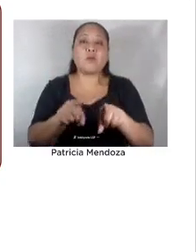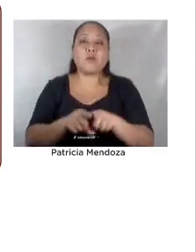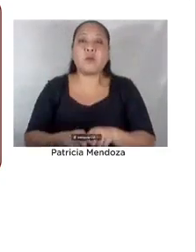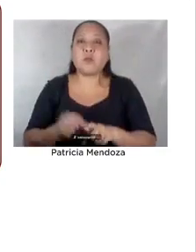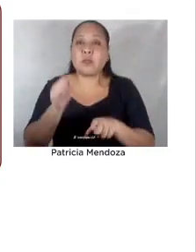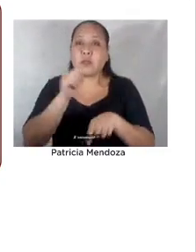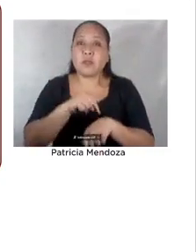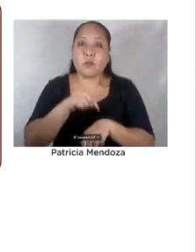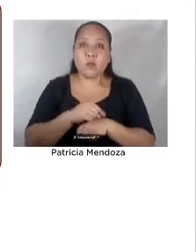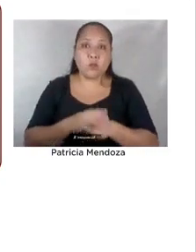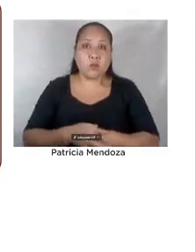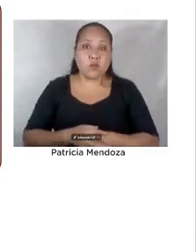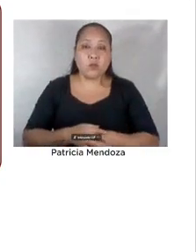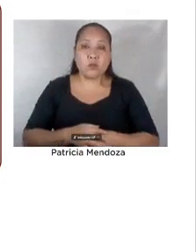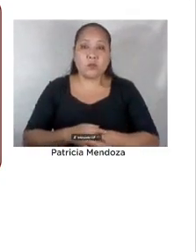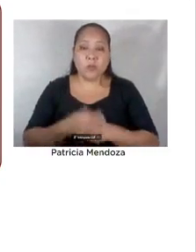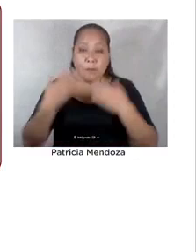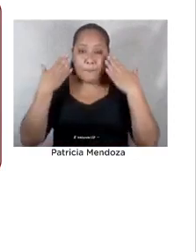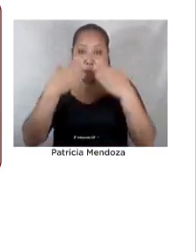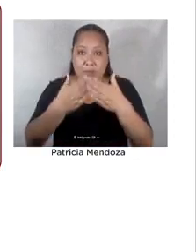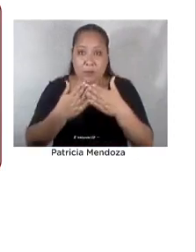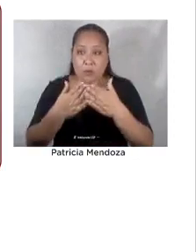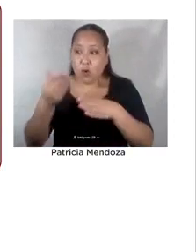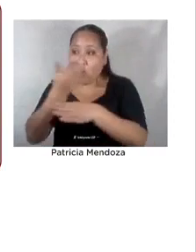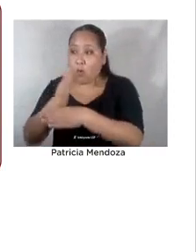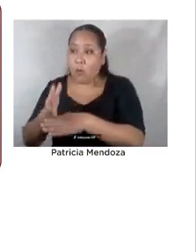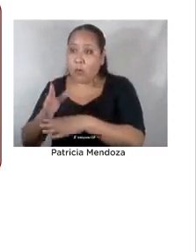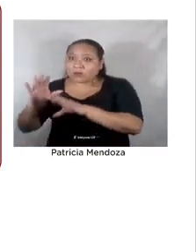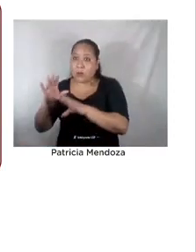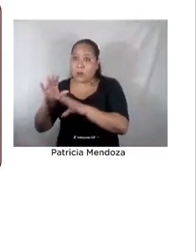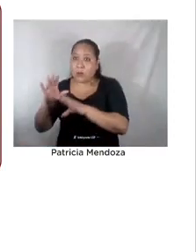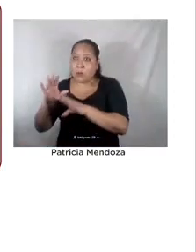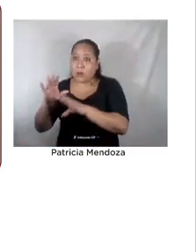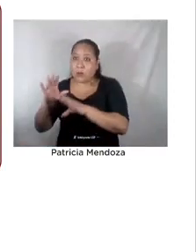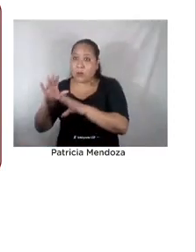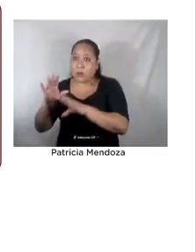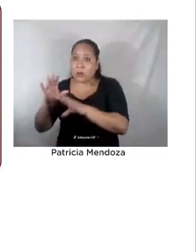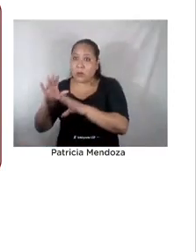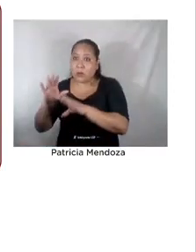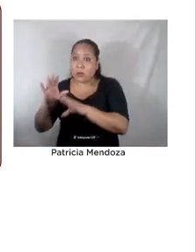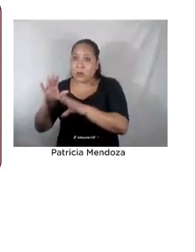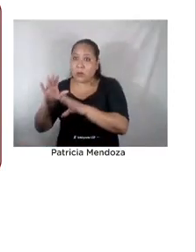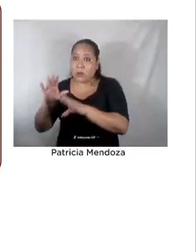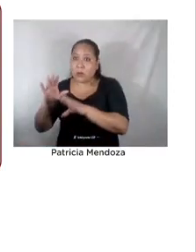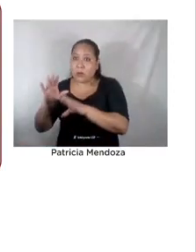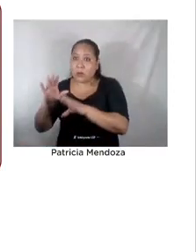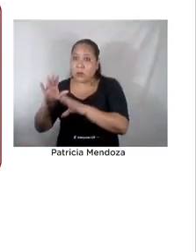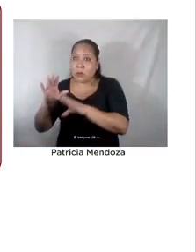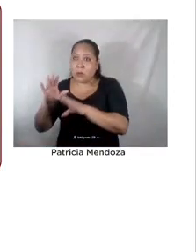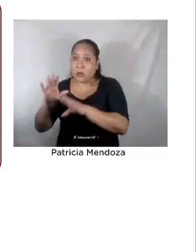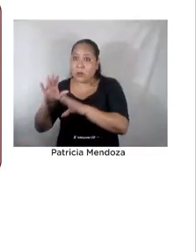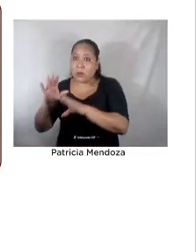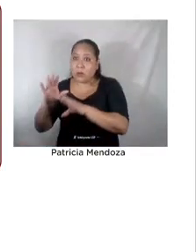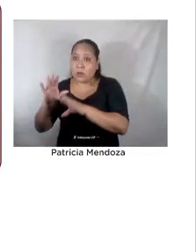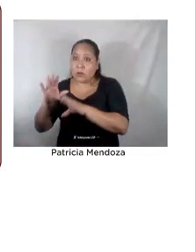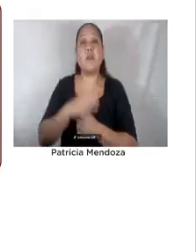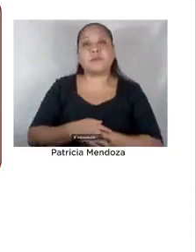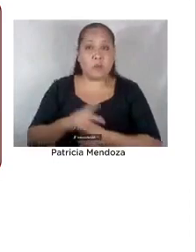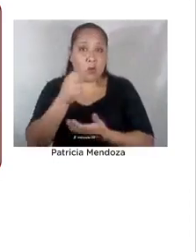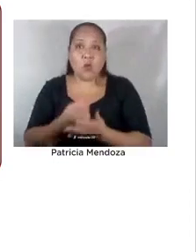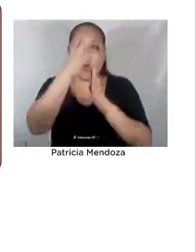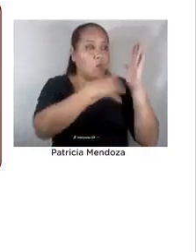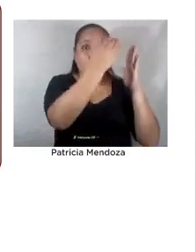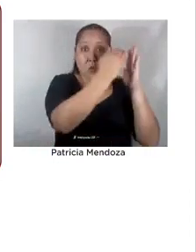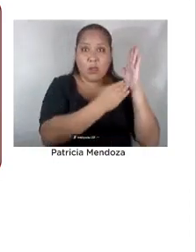momentos específicos de poder estar con nuestra familia y cumplamos, ¿no? No sirve de nada tener un horario si no lo vamos a